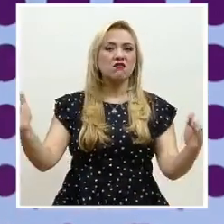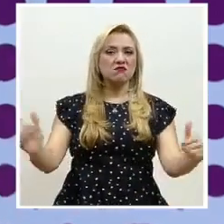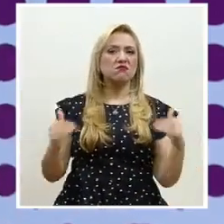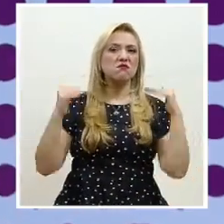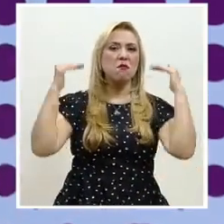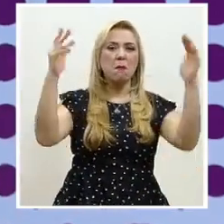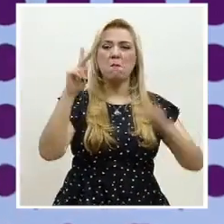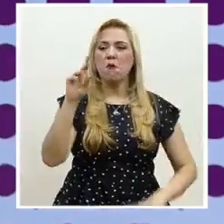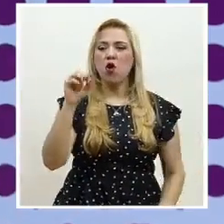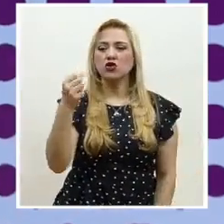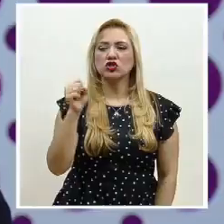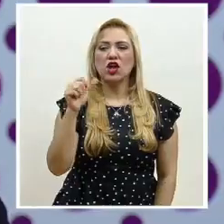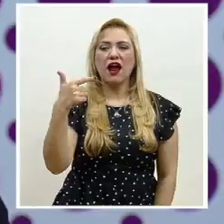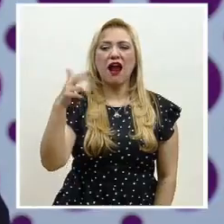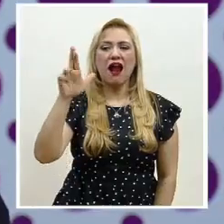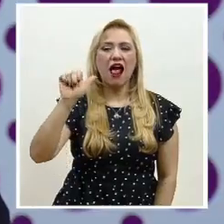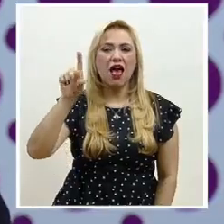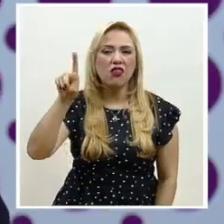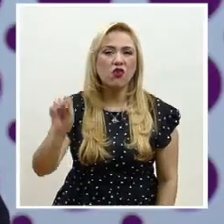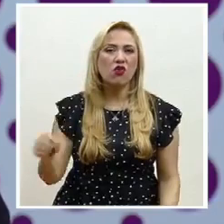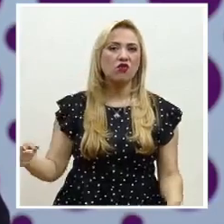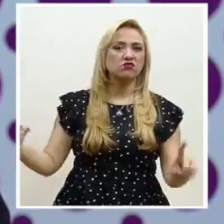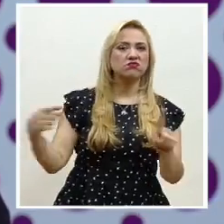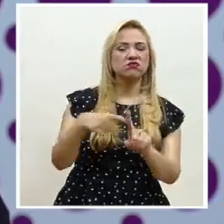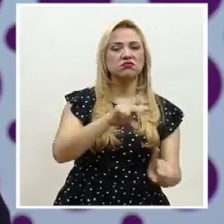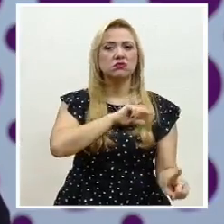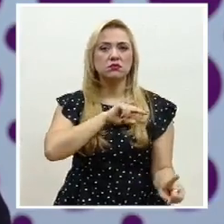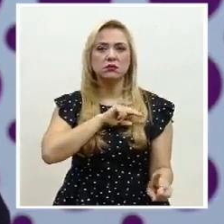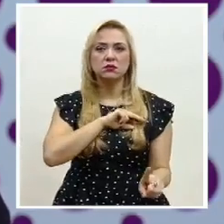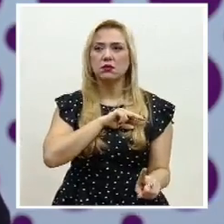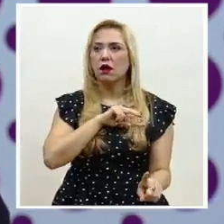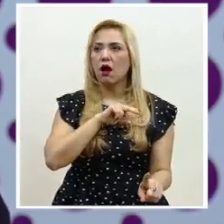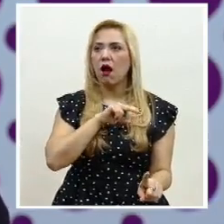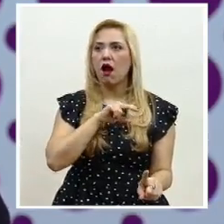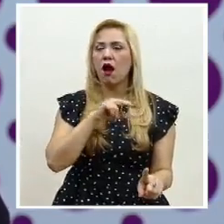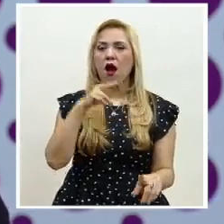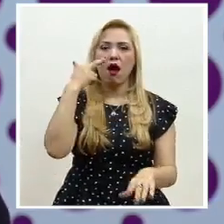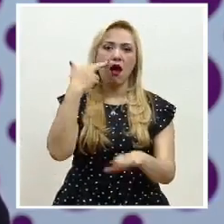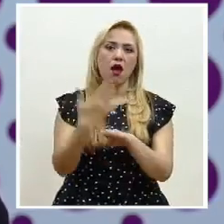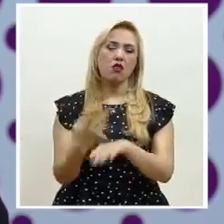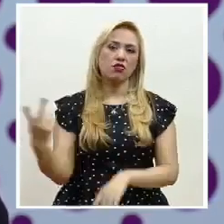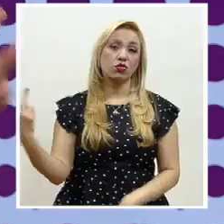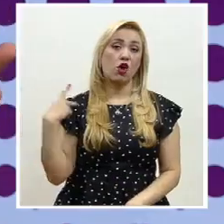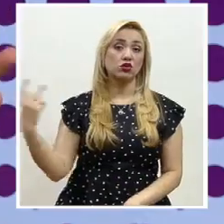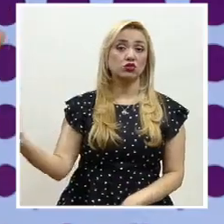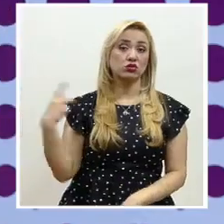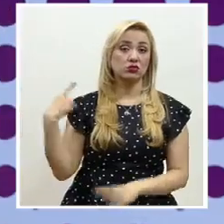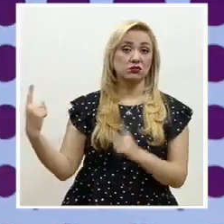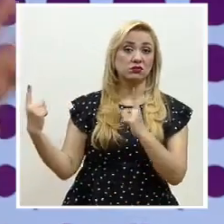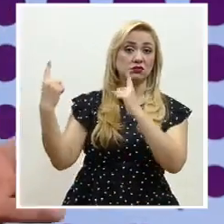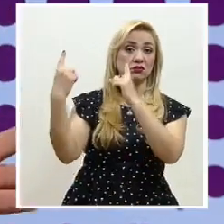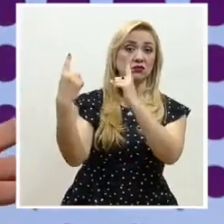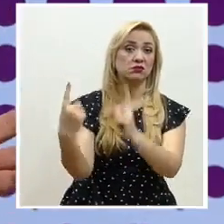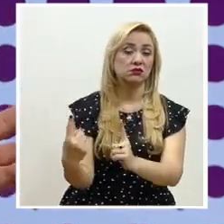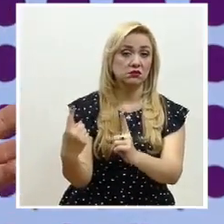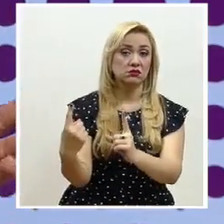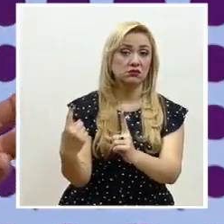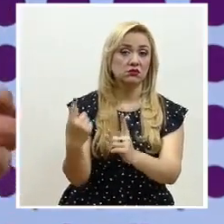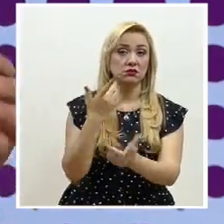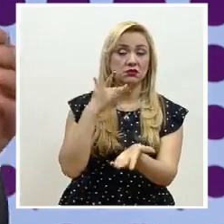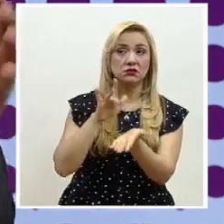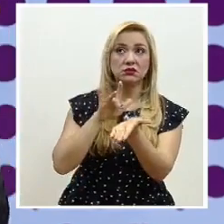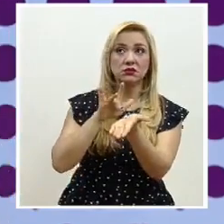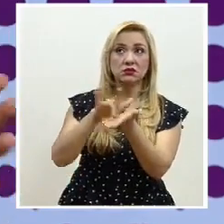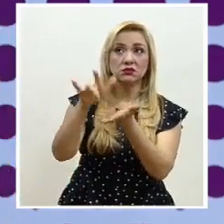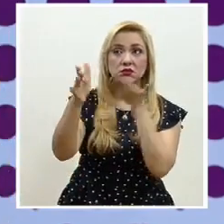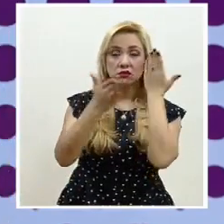en un punto, y puede pasar que un proyecto sea corresponsabilidad de dos secretarios, porque tengan dos visiones que necesitan armonizarse. Una